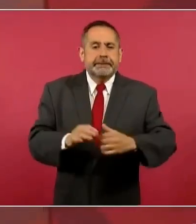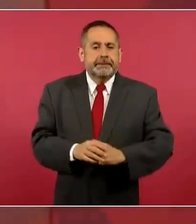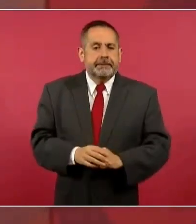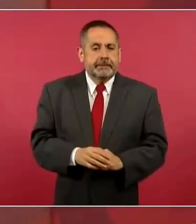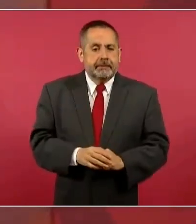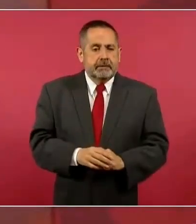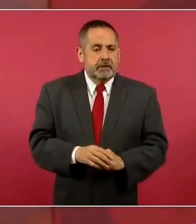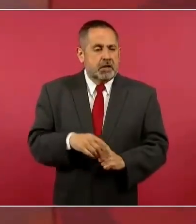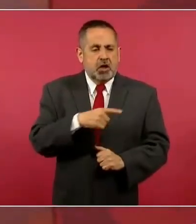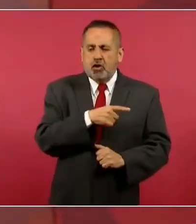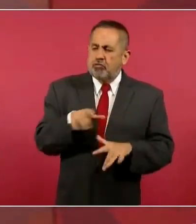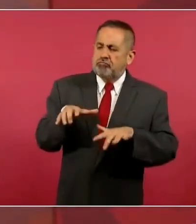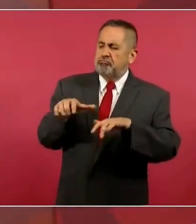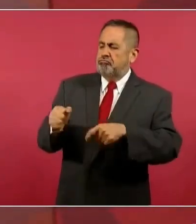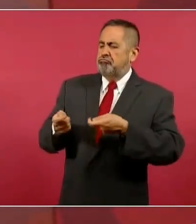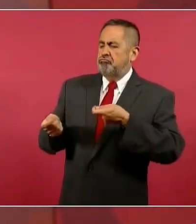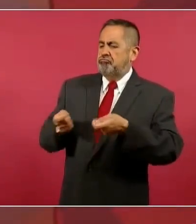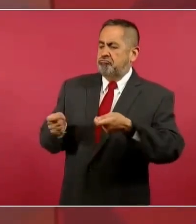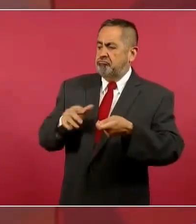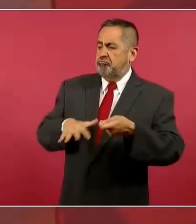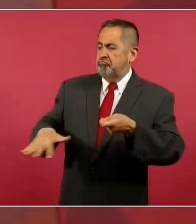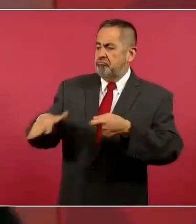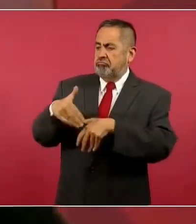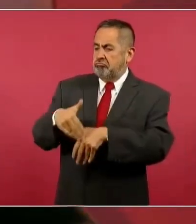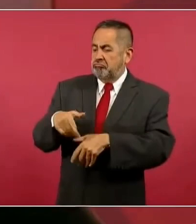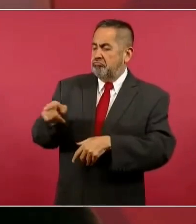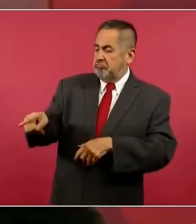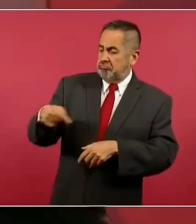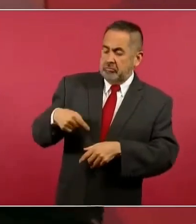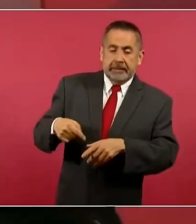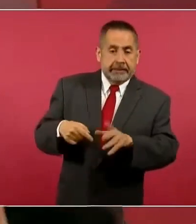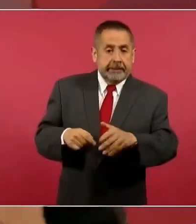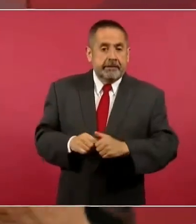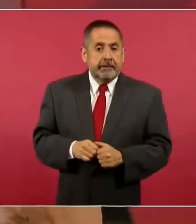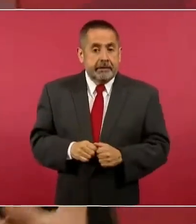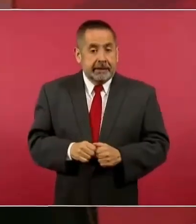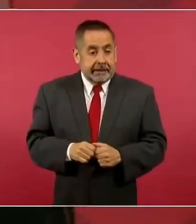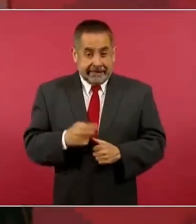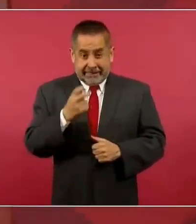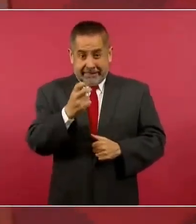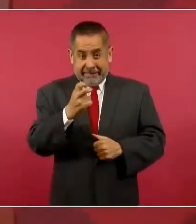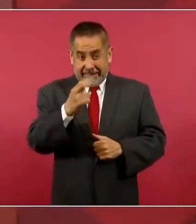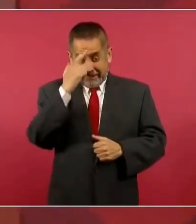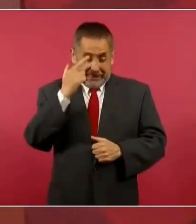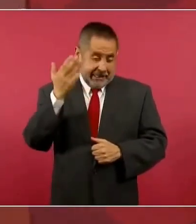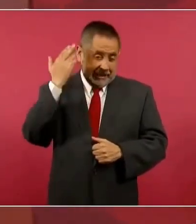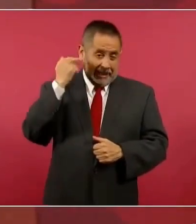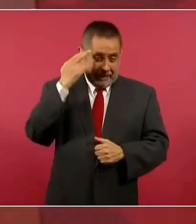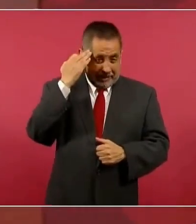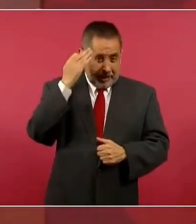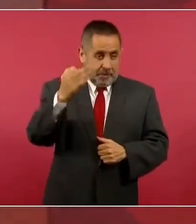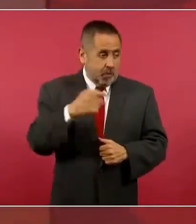y colonizados, que se creó a partir de ese rescate